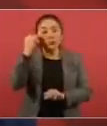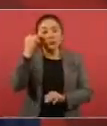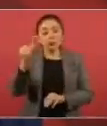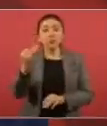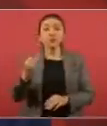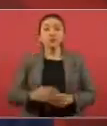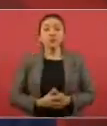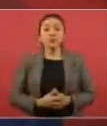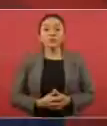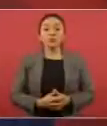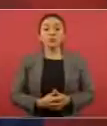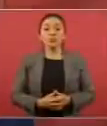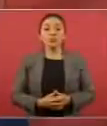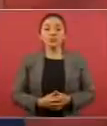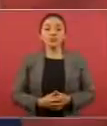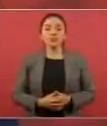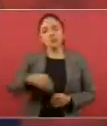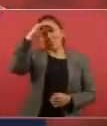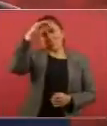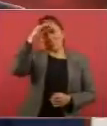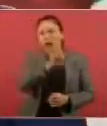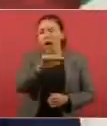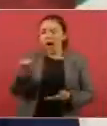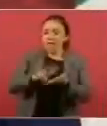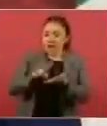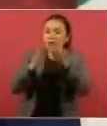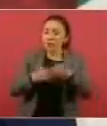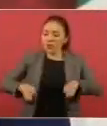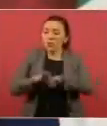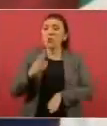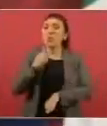se hicieron a un lado